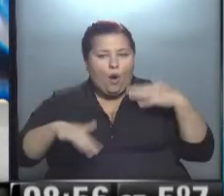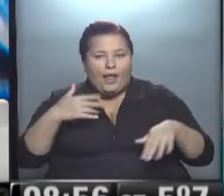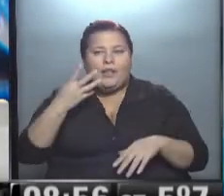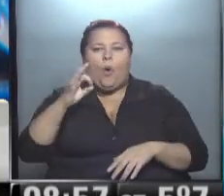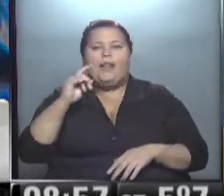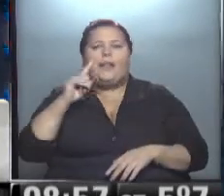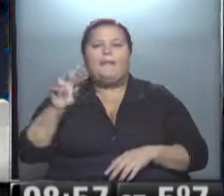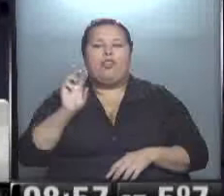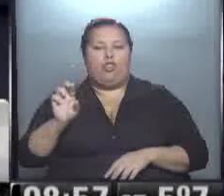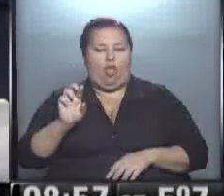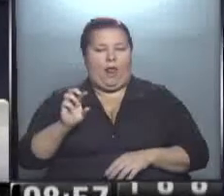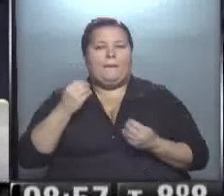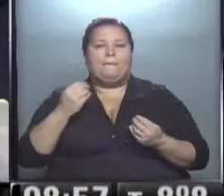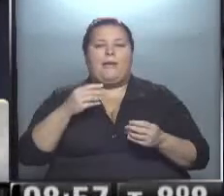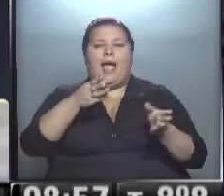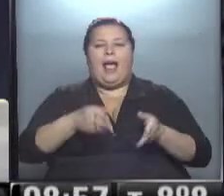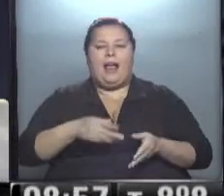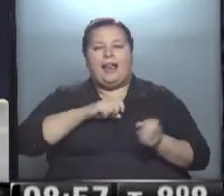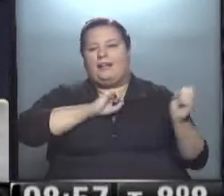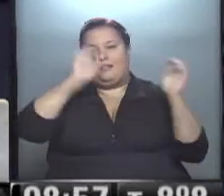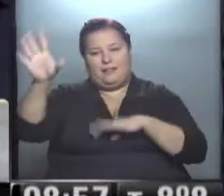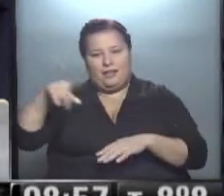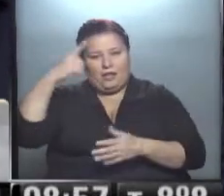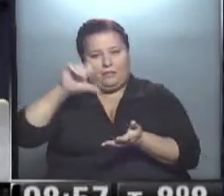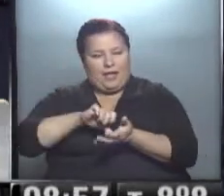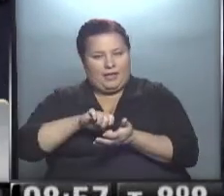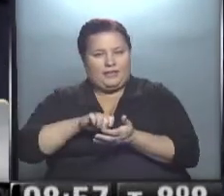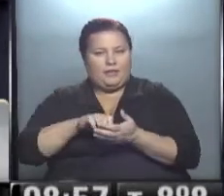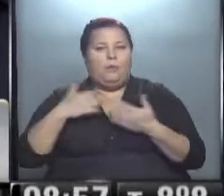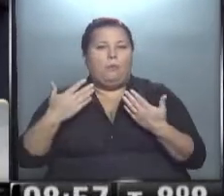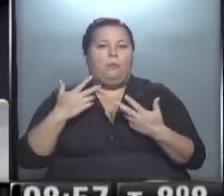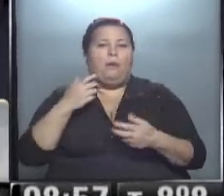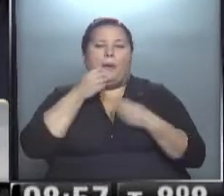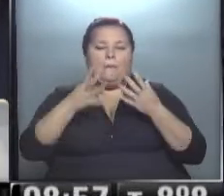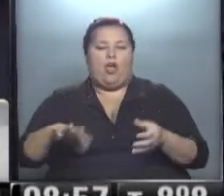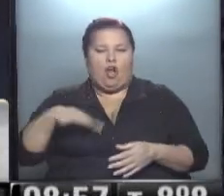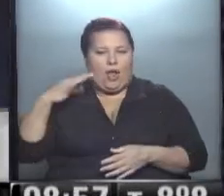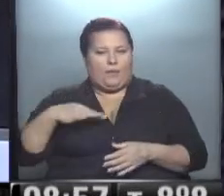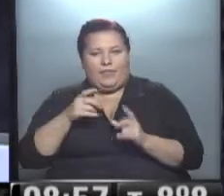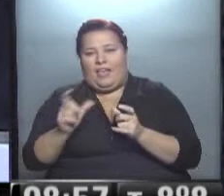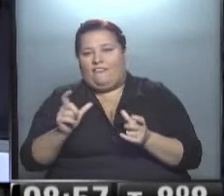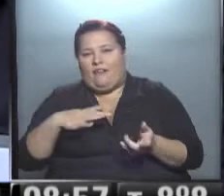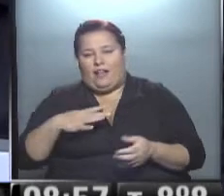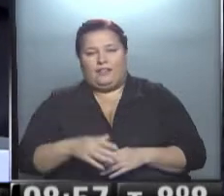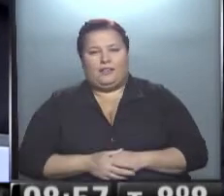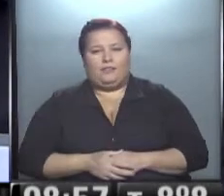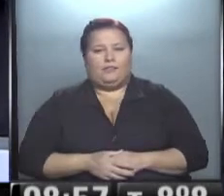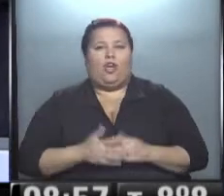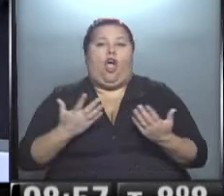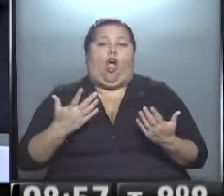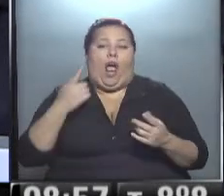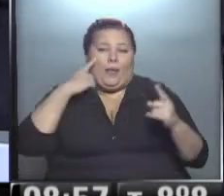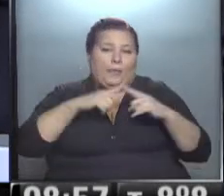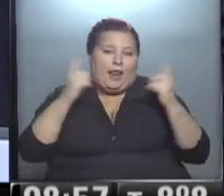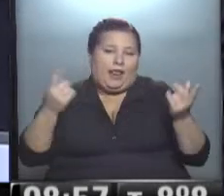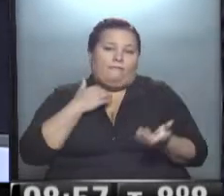los $40.000 para poder llevar a Bautista de una vez por todas al exterior y que pueda mejorar lo que queda de su vida, que Dios quiera que sea